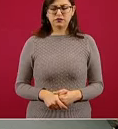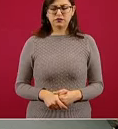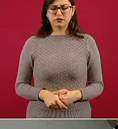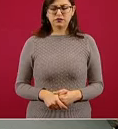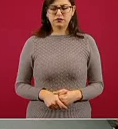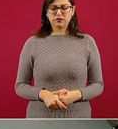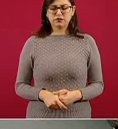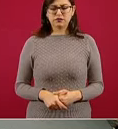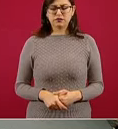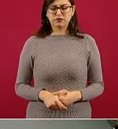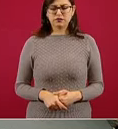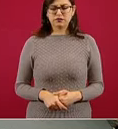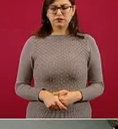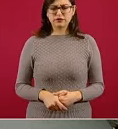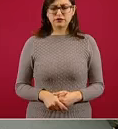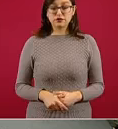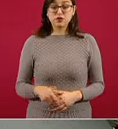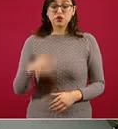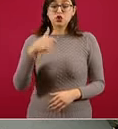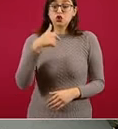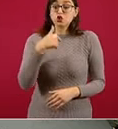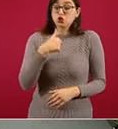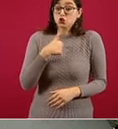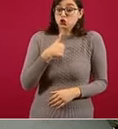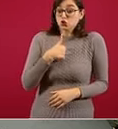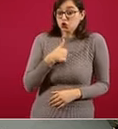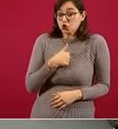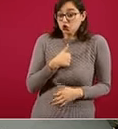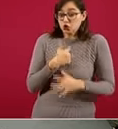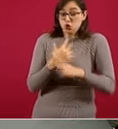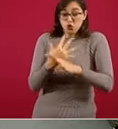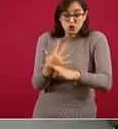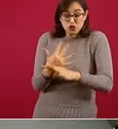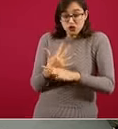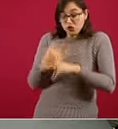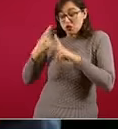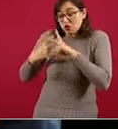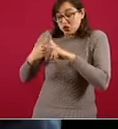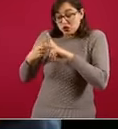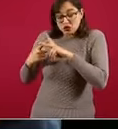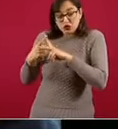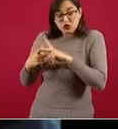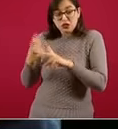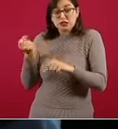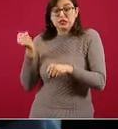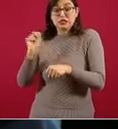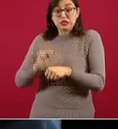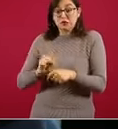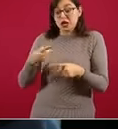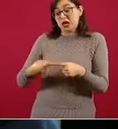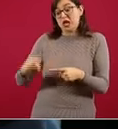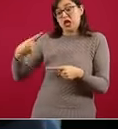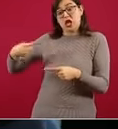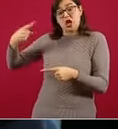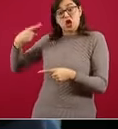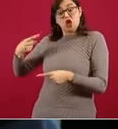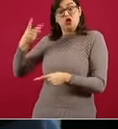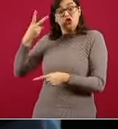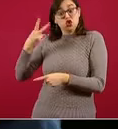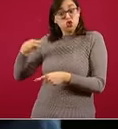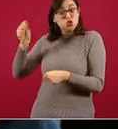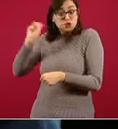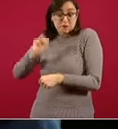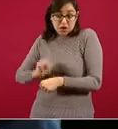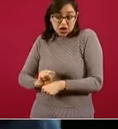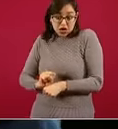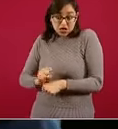Estado de México, pero según yo esos datos corresponden a la semana epidemiológica de hace 2 semanas. No. Entonces,